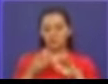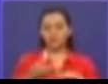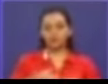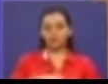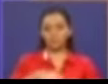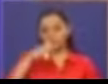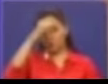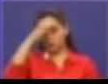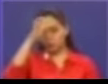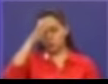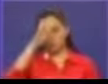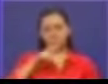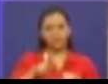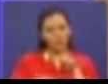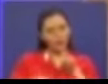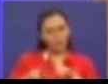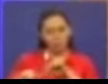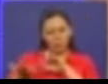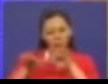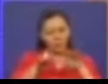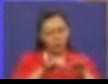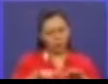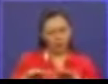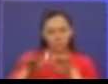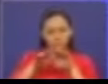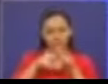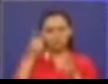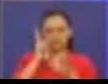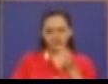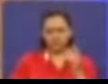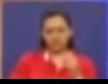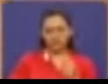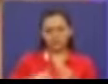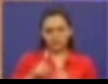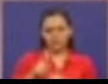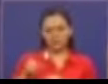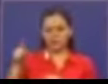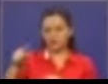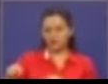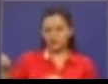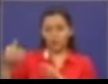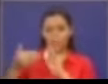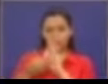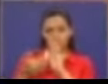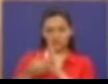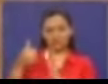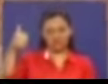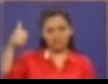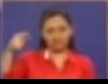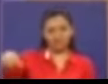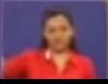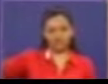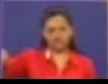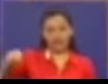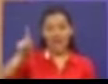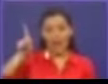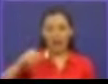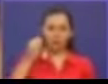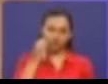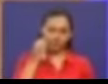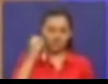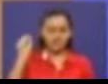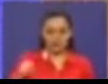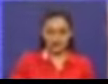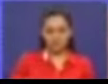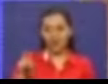Porque cómo me manipulan los conceptos. En eso ha tenido mucho éxito la oposición. No son tontos. O sea, algunos sí. Pero ya se